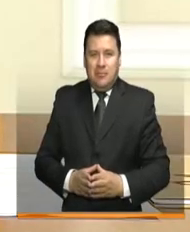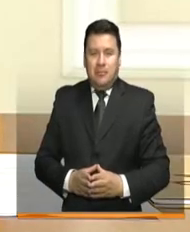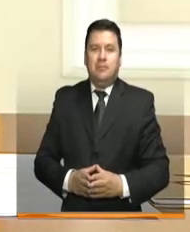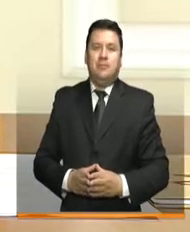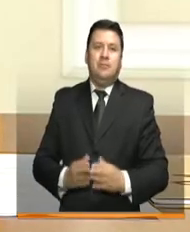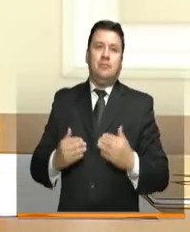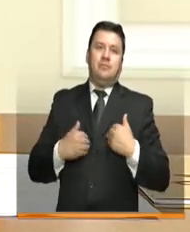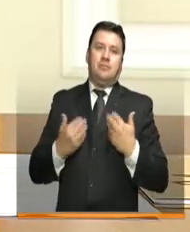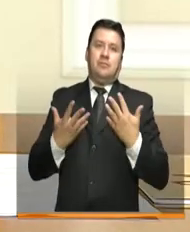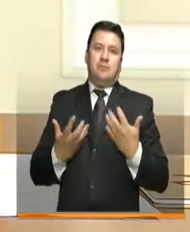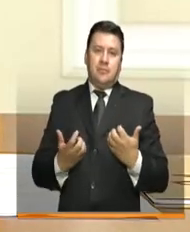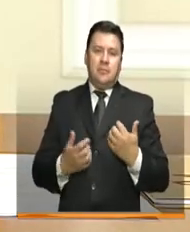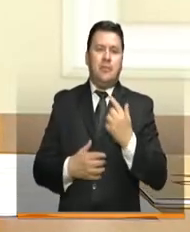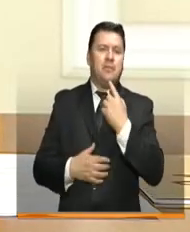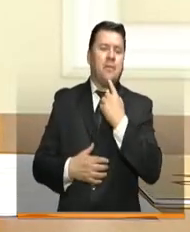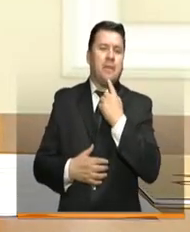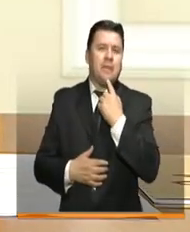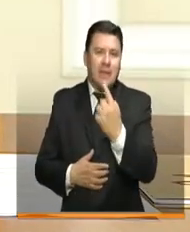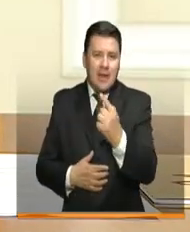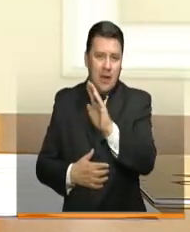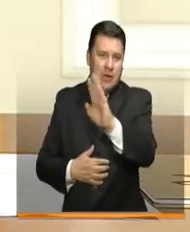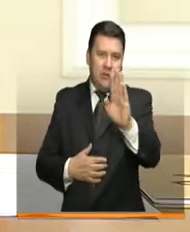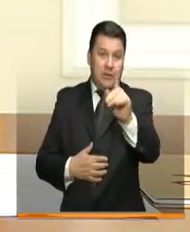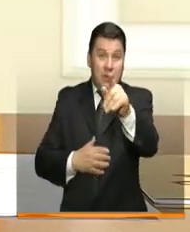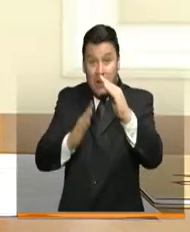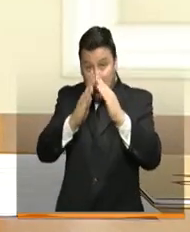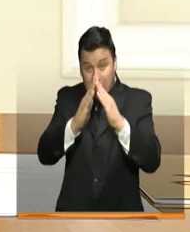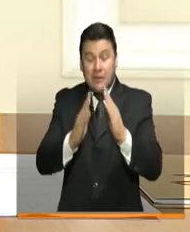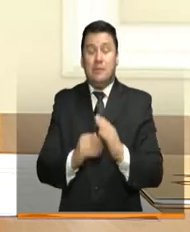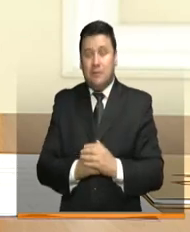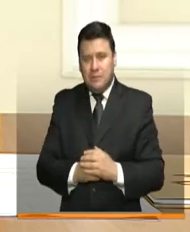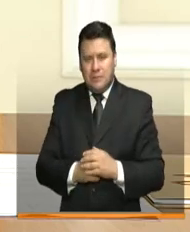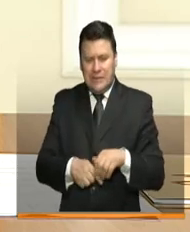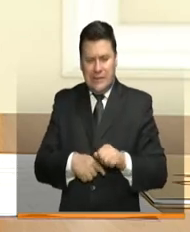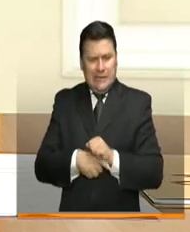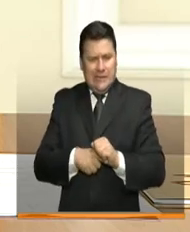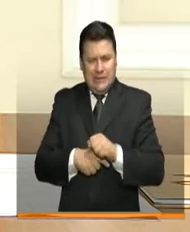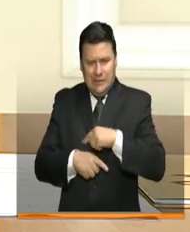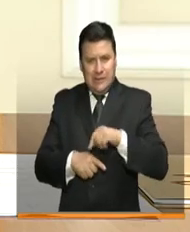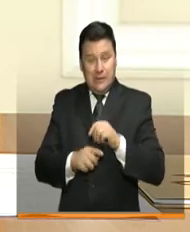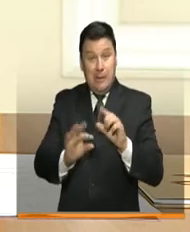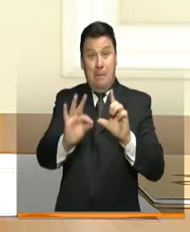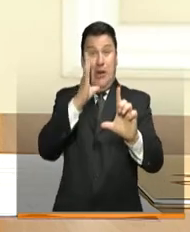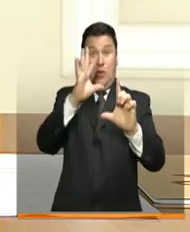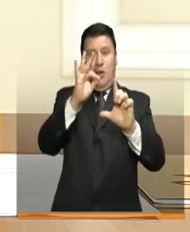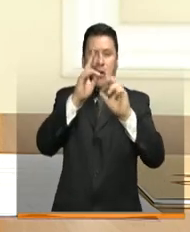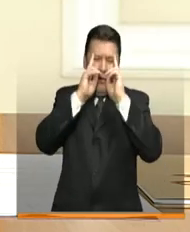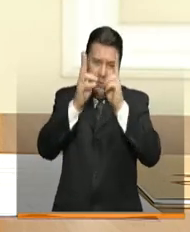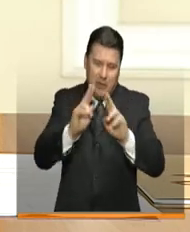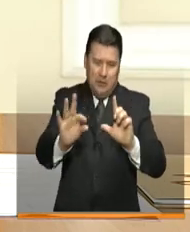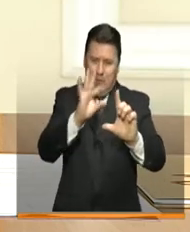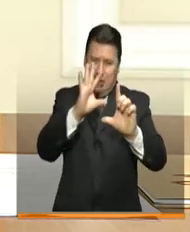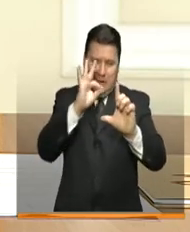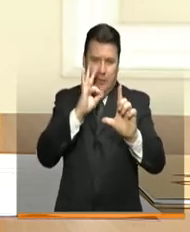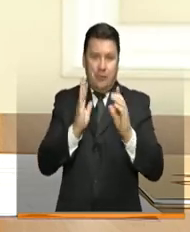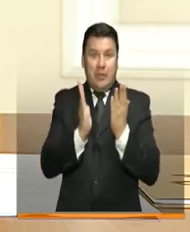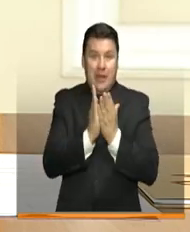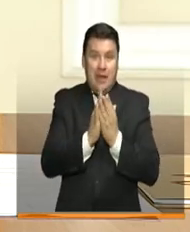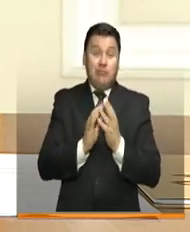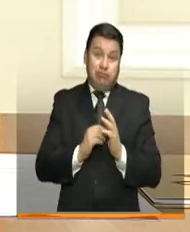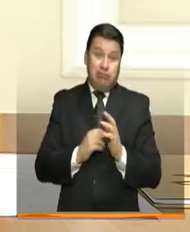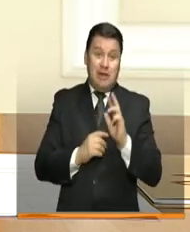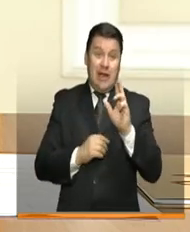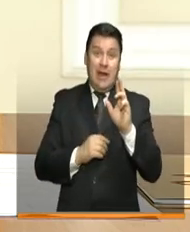Y yo quisiera también decirles a ustedes en sus casas que este ejercicio de virtualidad, de educación también a través de